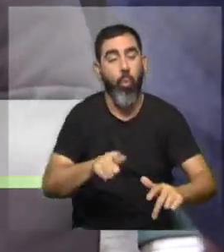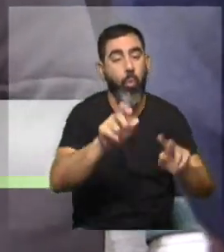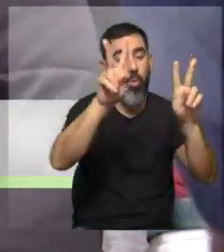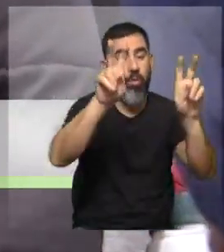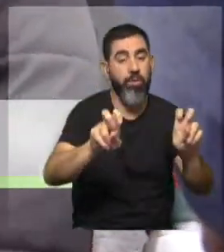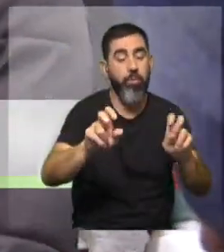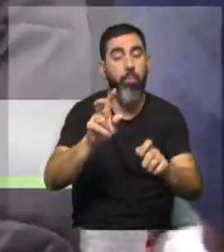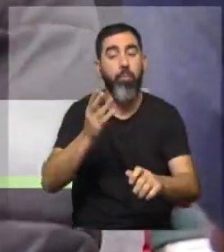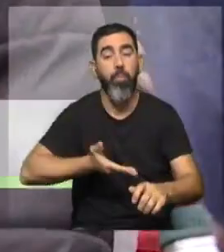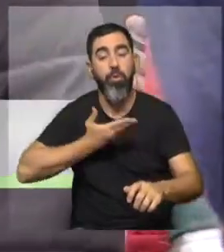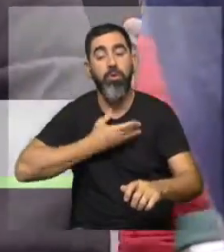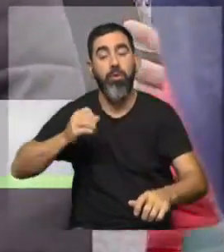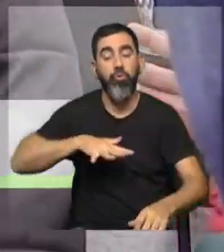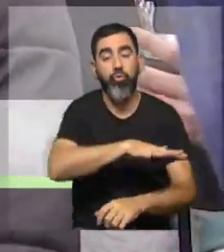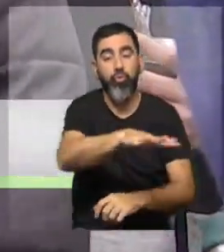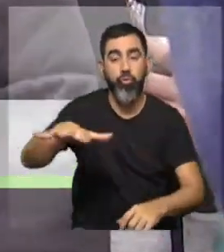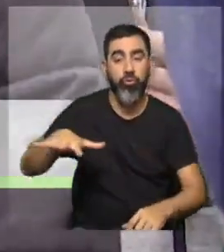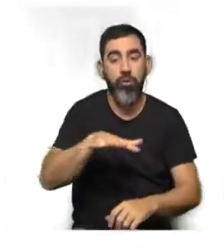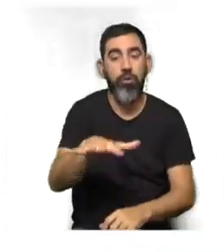de la protesta social